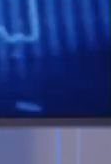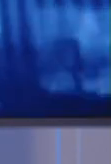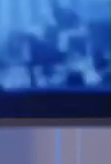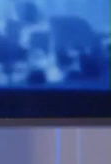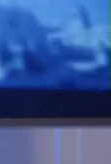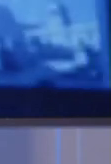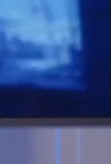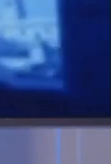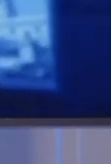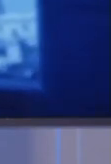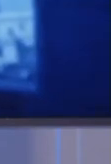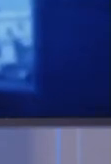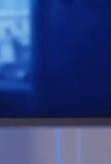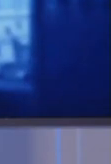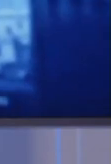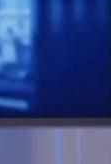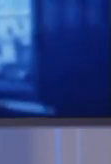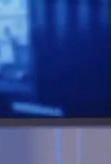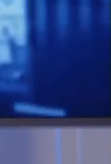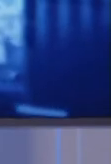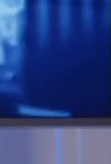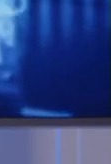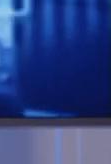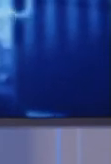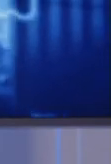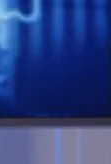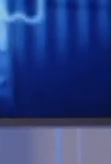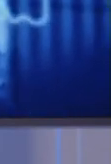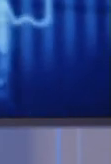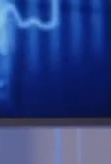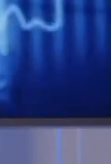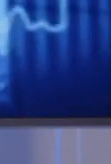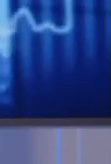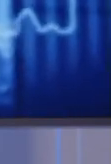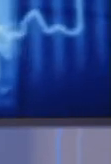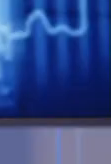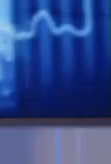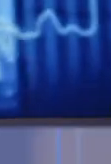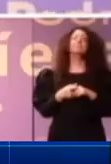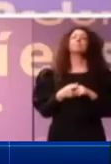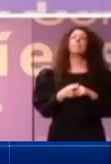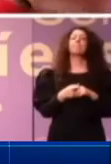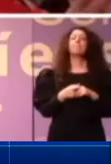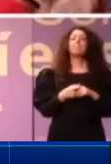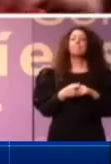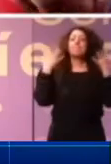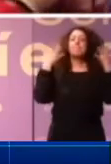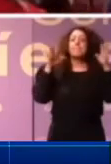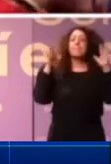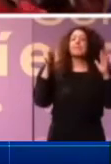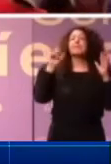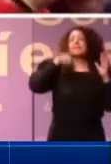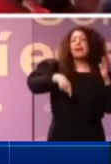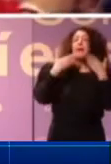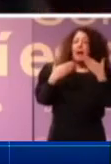haber visto la luz, Ana Isabel, aunque también hemos explicado por activa y por pasiva que el daño ya está hecho. Sí, el daño ya es